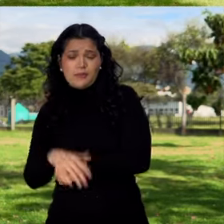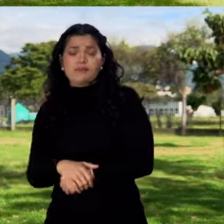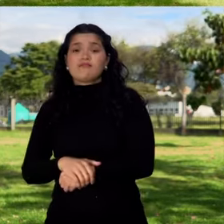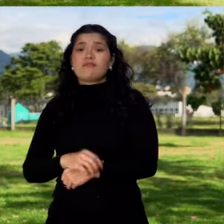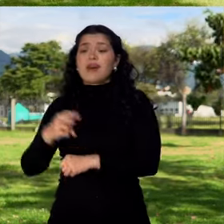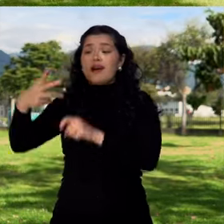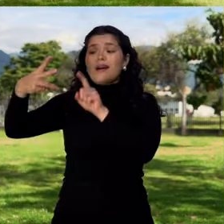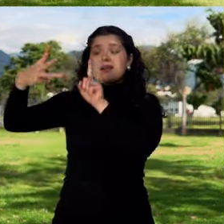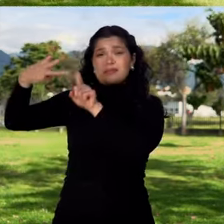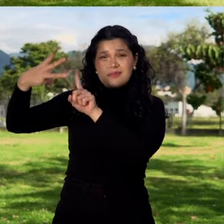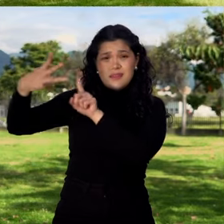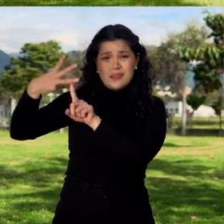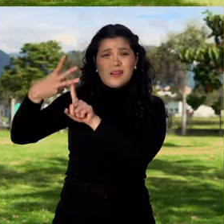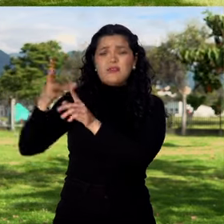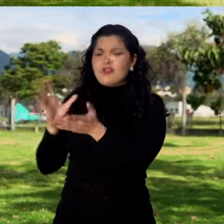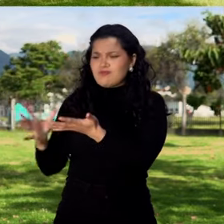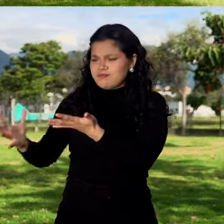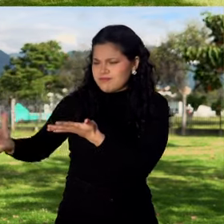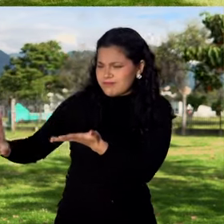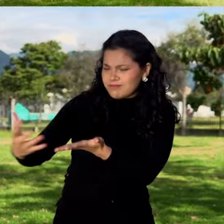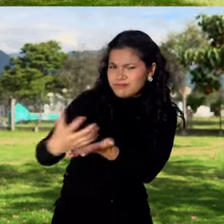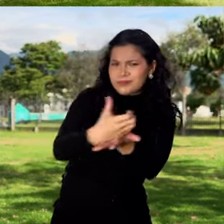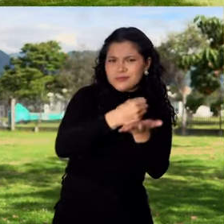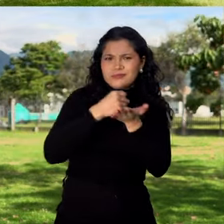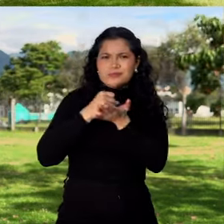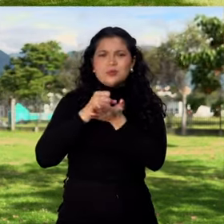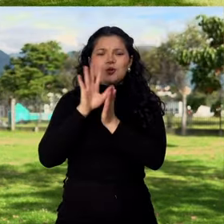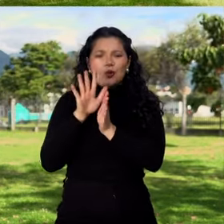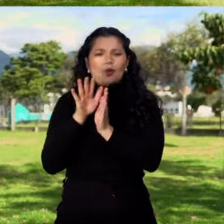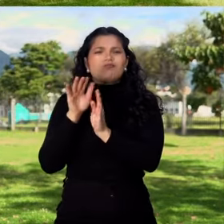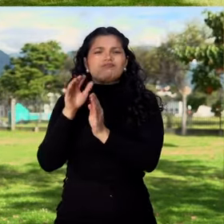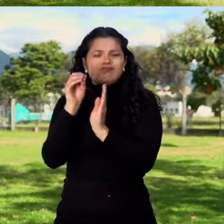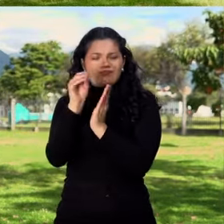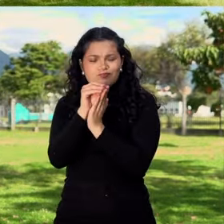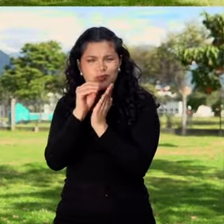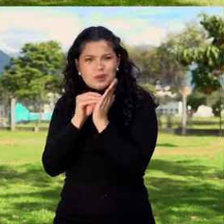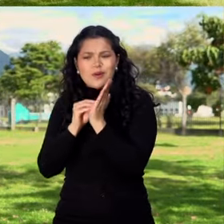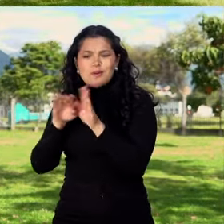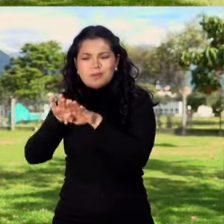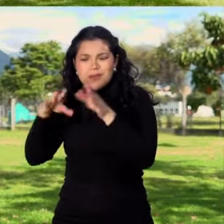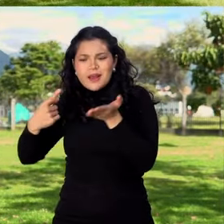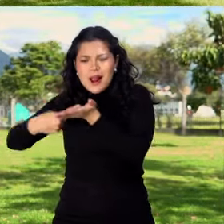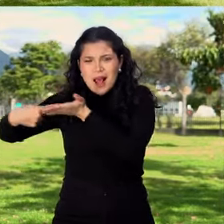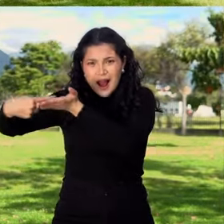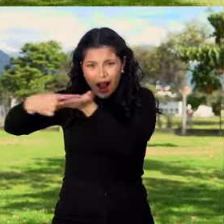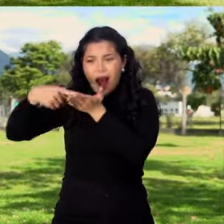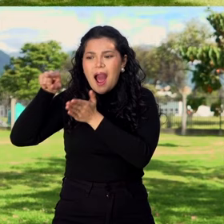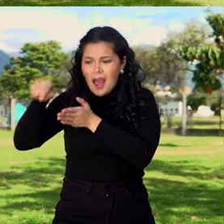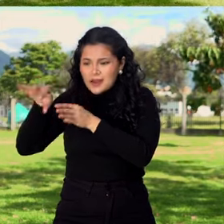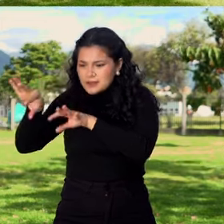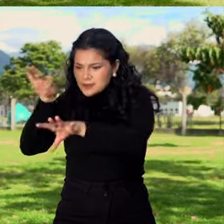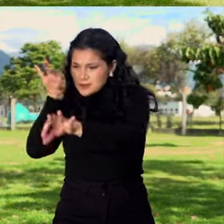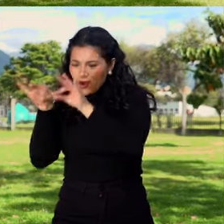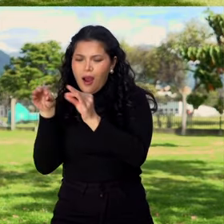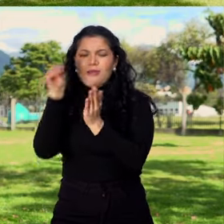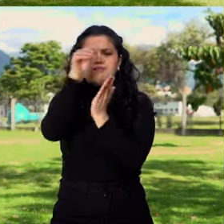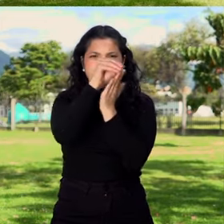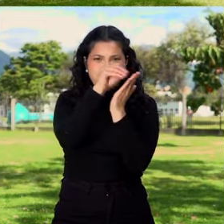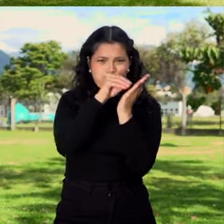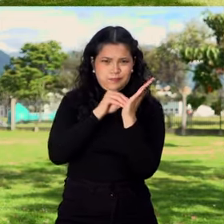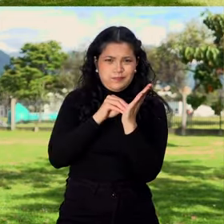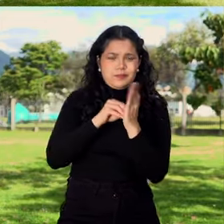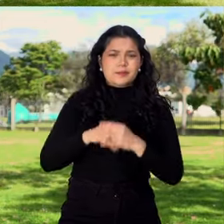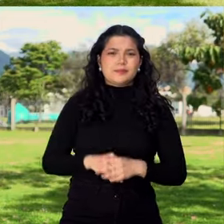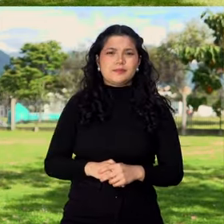recogerá algunos de los elementos que han sido establecidos en las mesas multiestamentaria de diálogo que se llevaron a